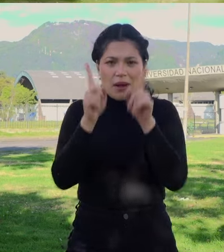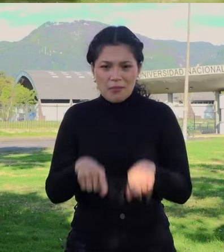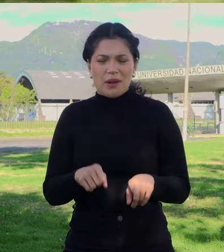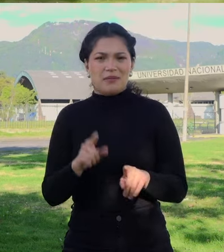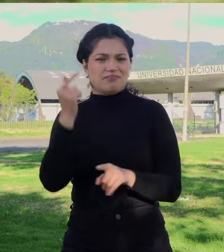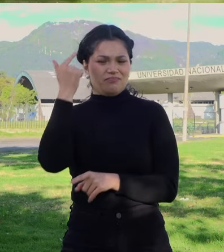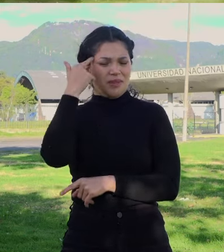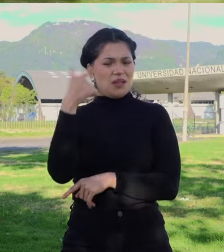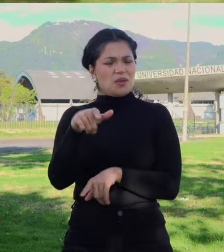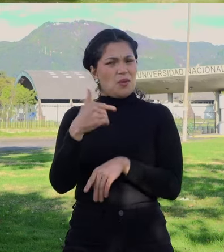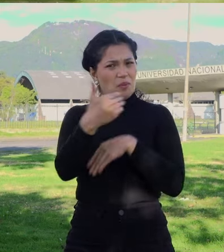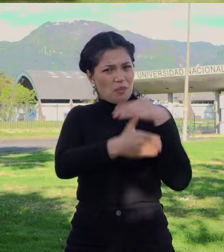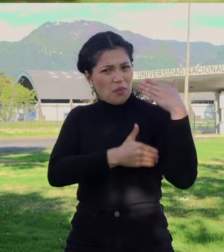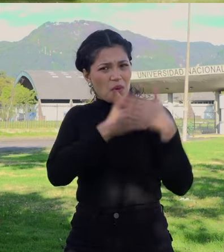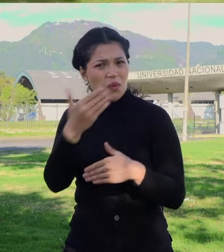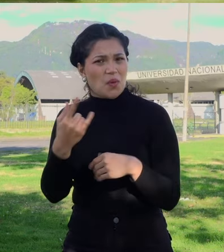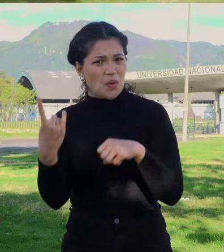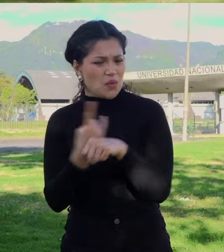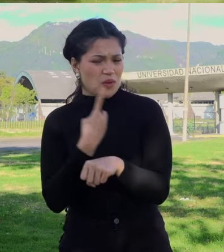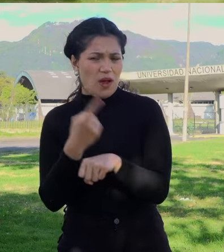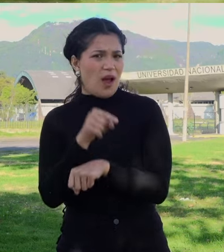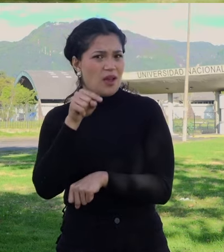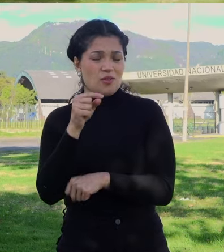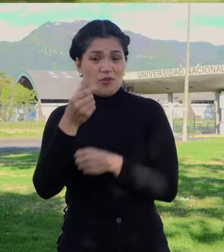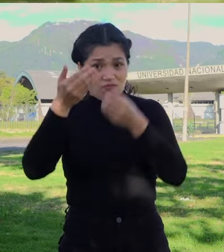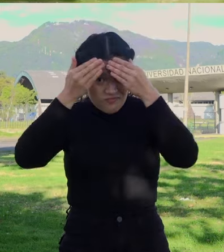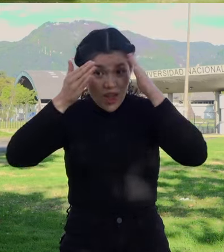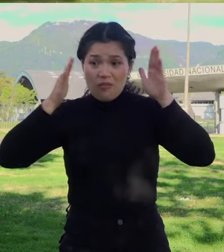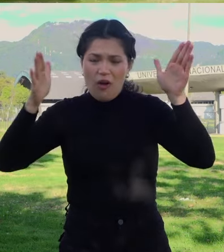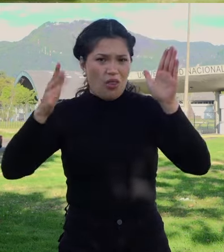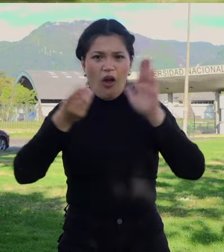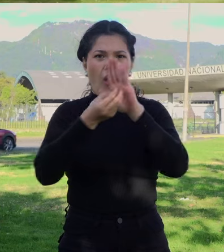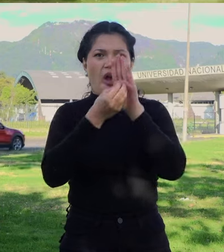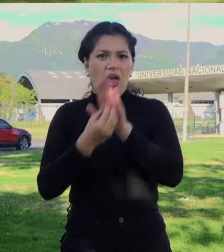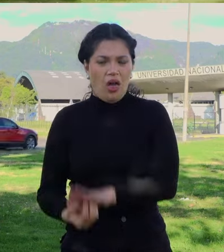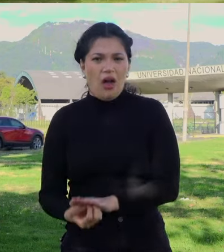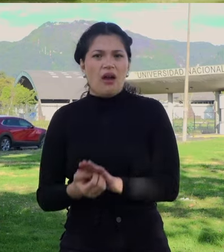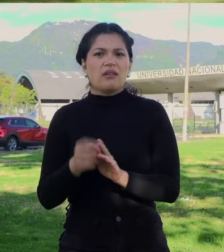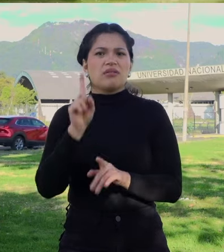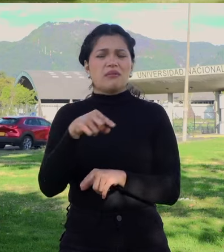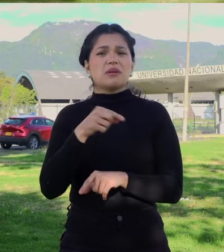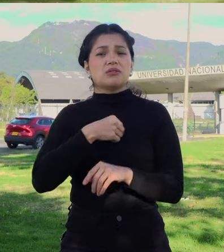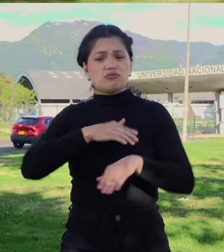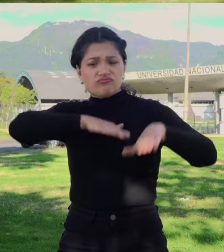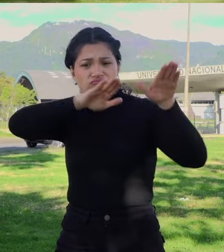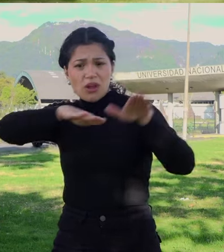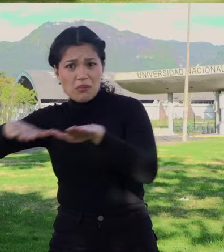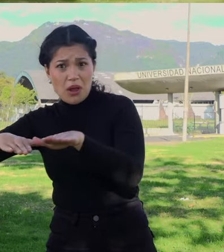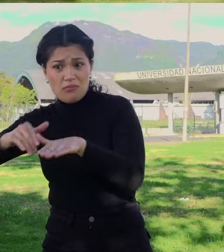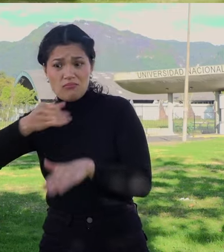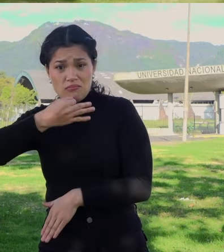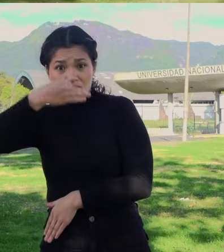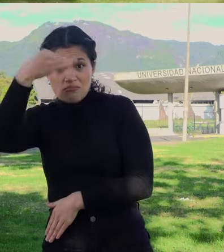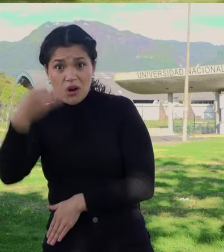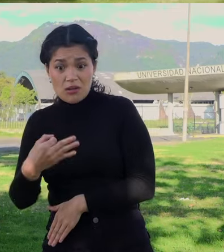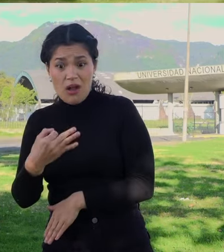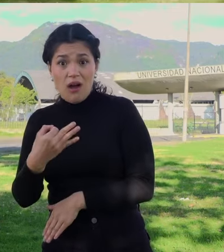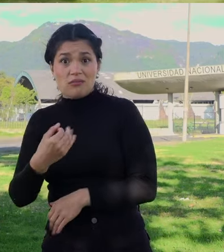consideran que los procedimientos utilizados no son democráticos y que las representaciones no son